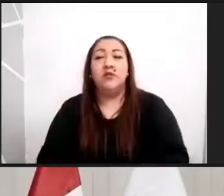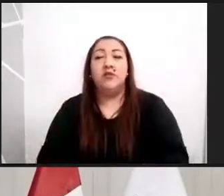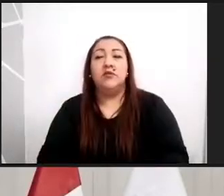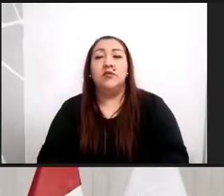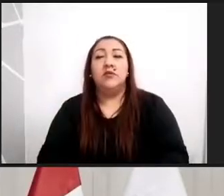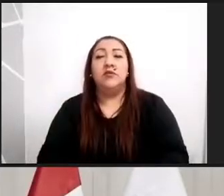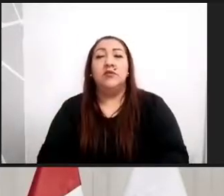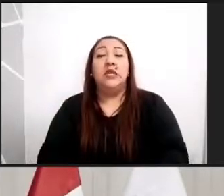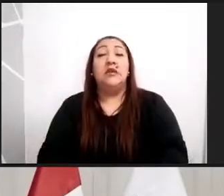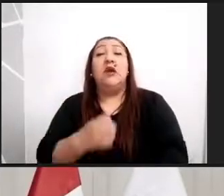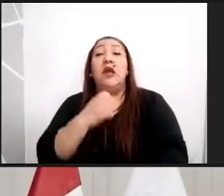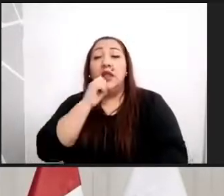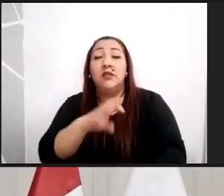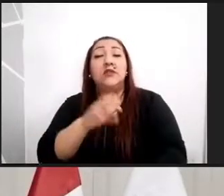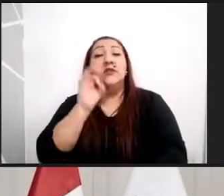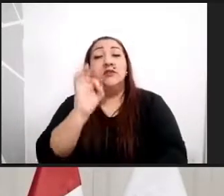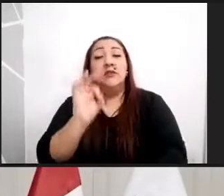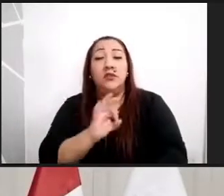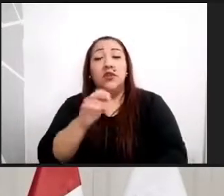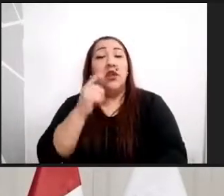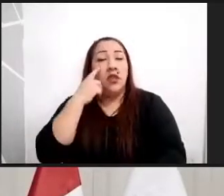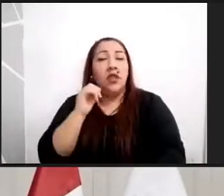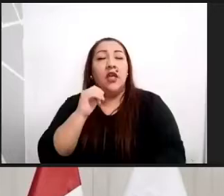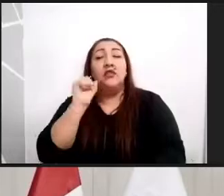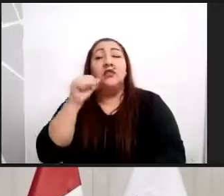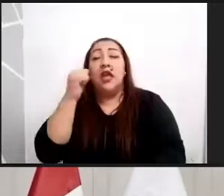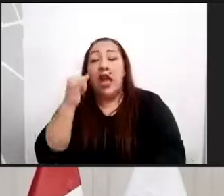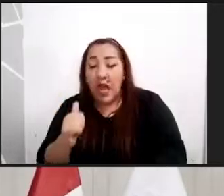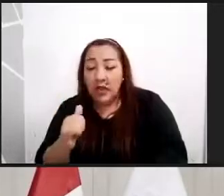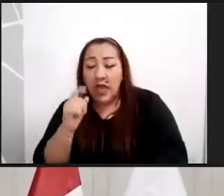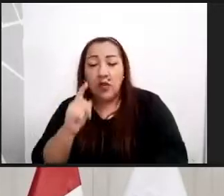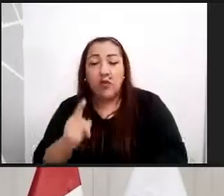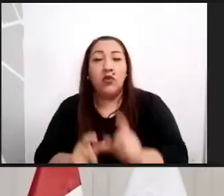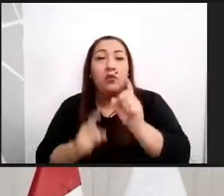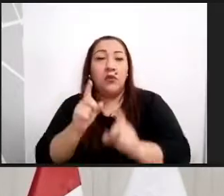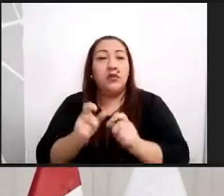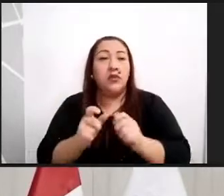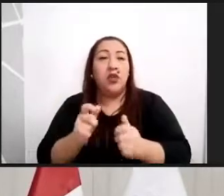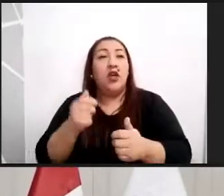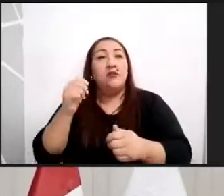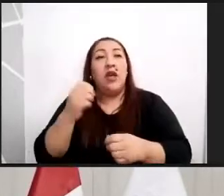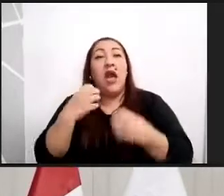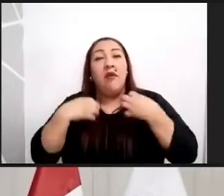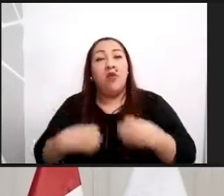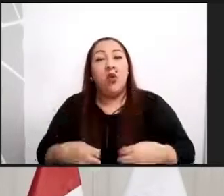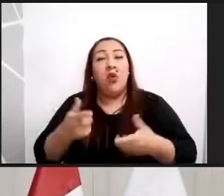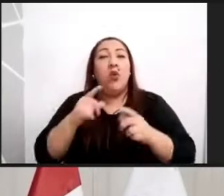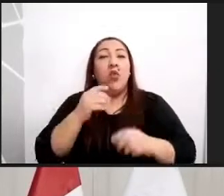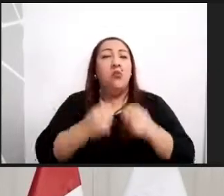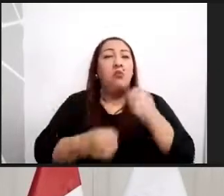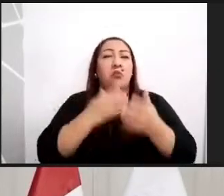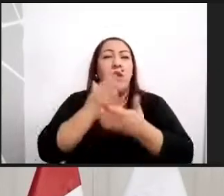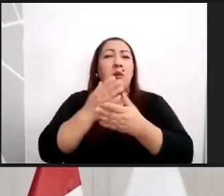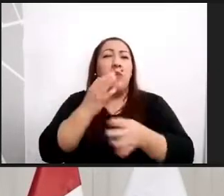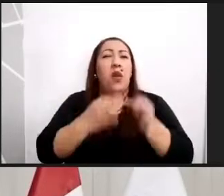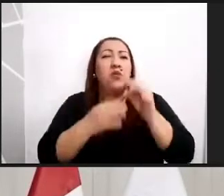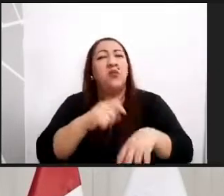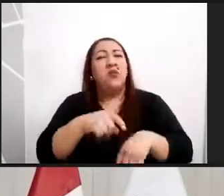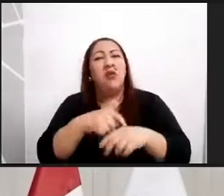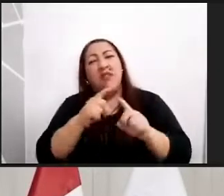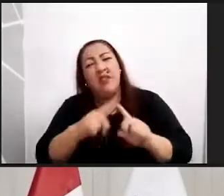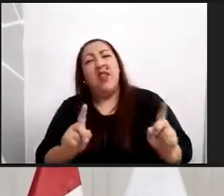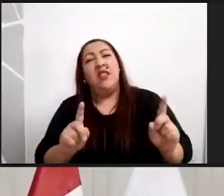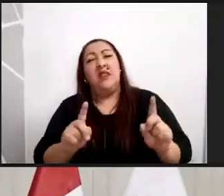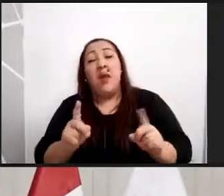atención respecto a la existencia de criterios sexistas de parte de algunos magistrados al momento de resolver estos casos. Entonces, la